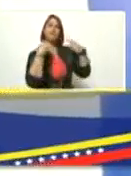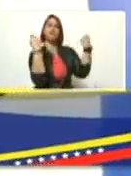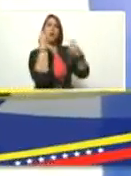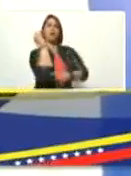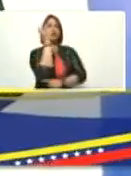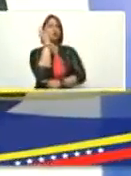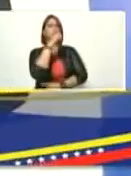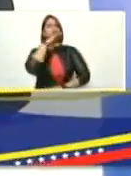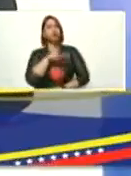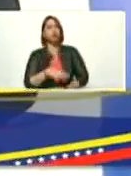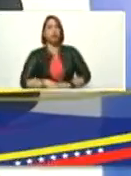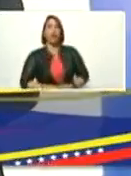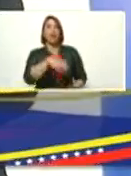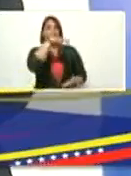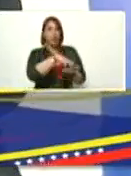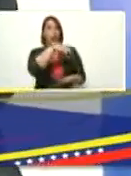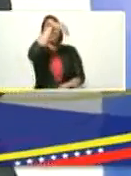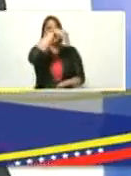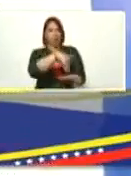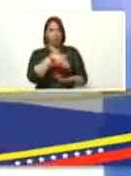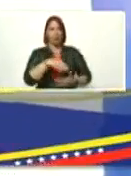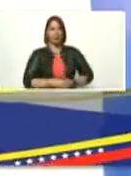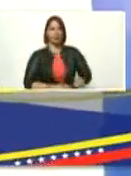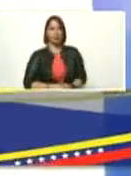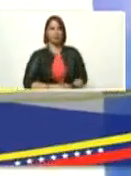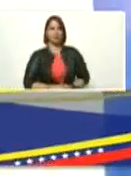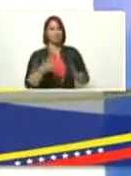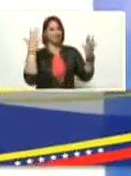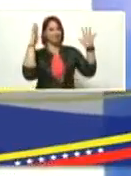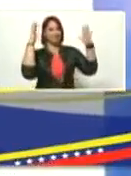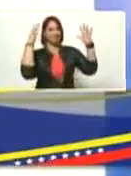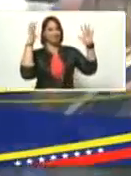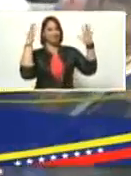Congreso de Historia en el estado Miranda.